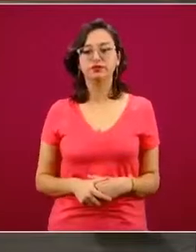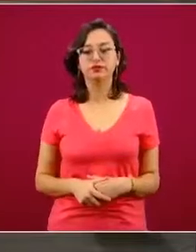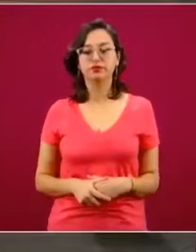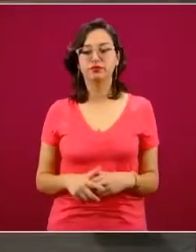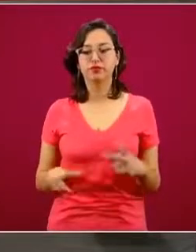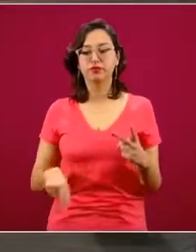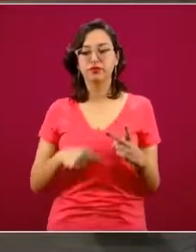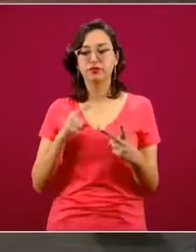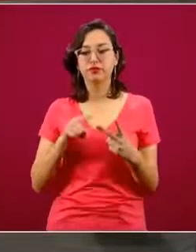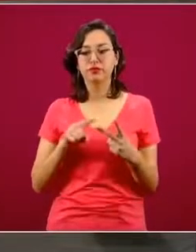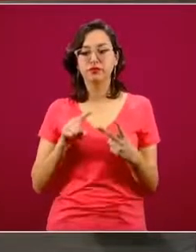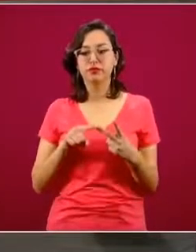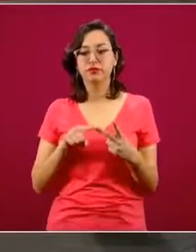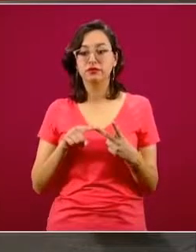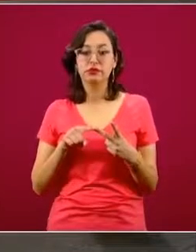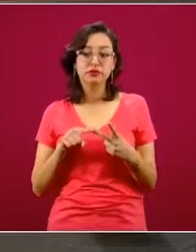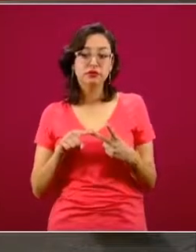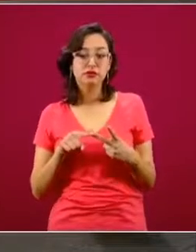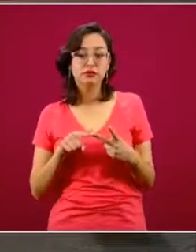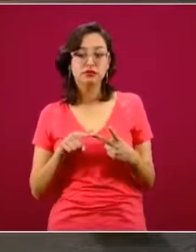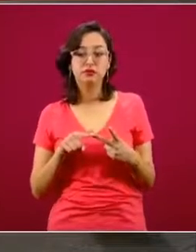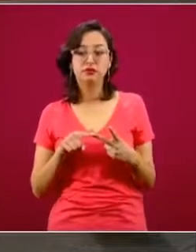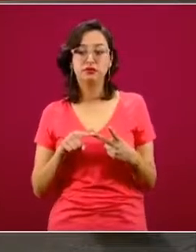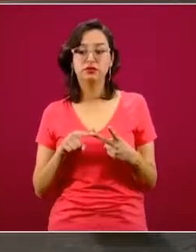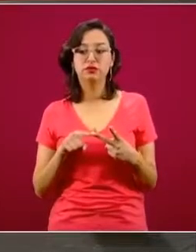La segunda pregunta, perdón.